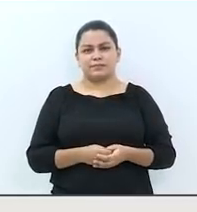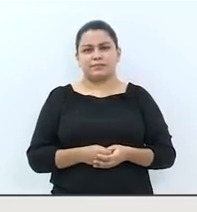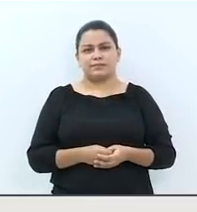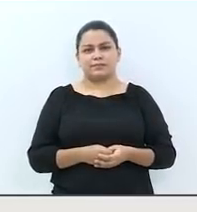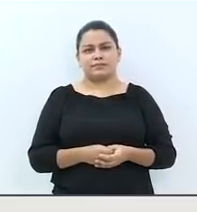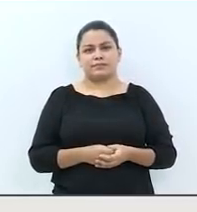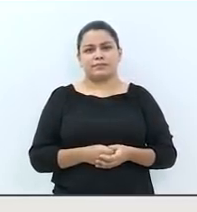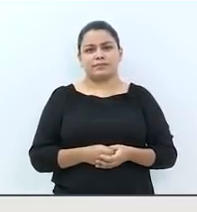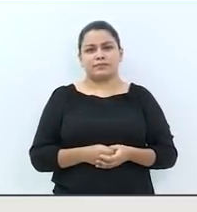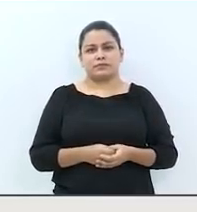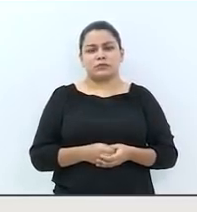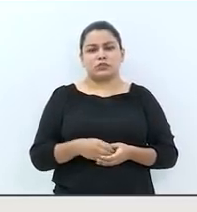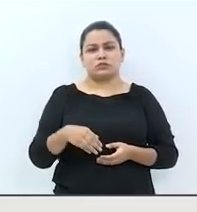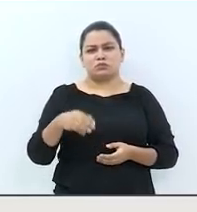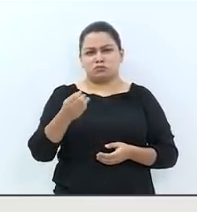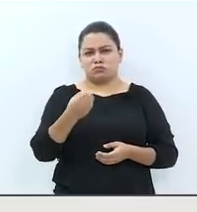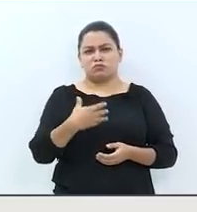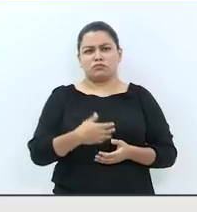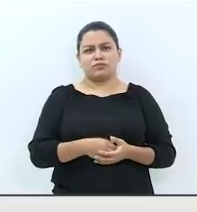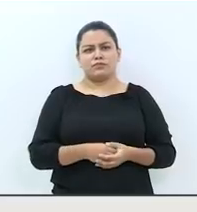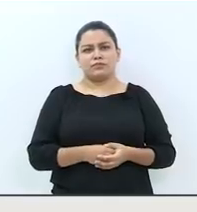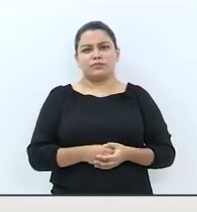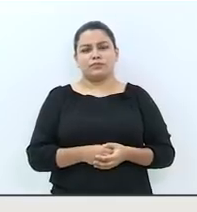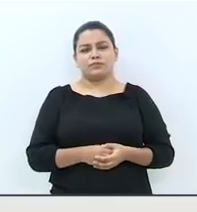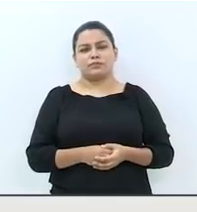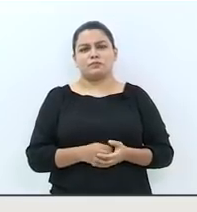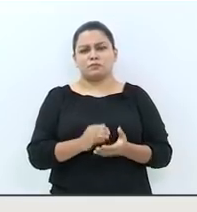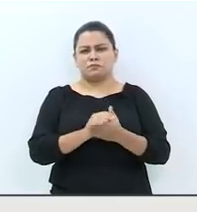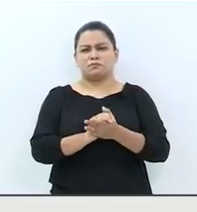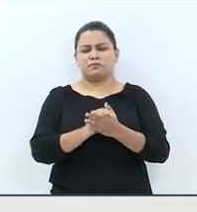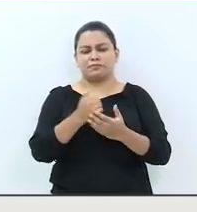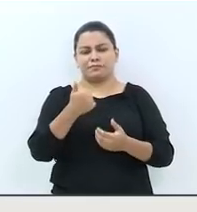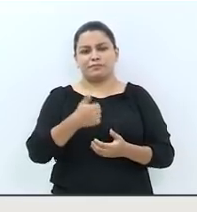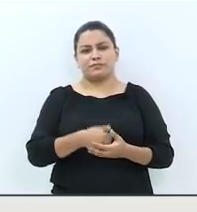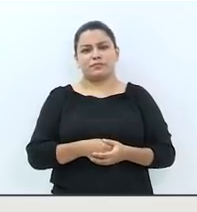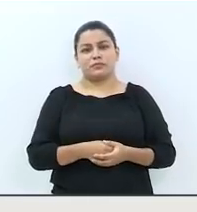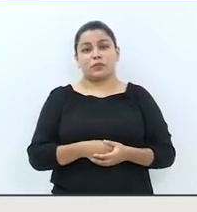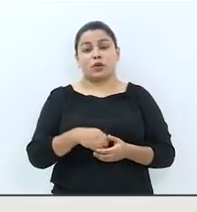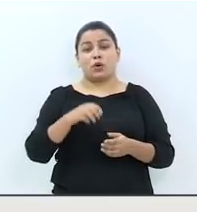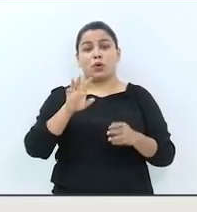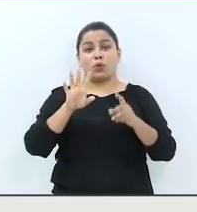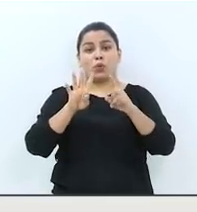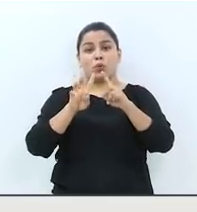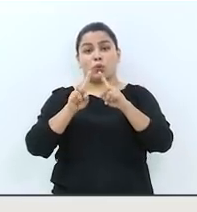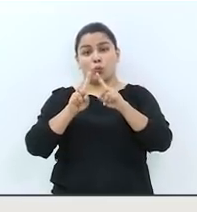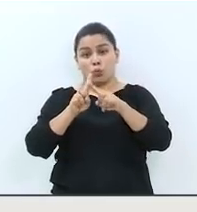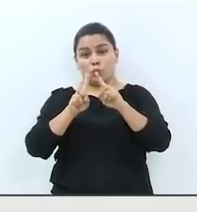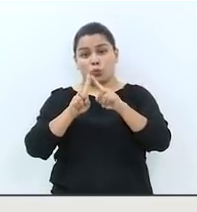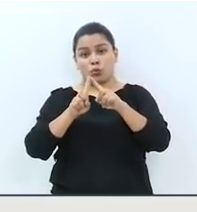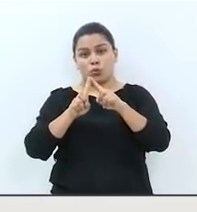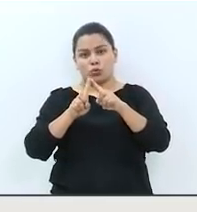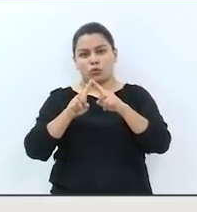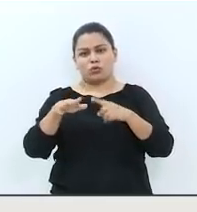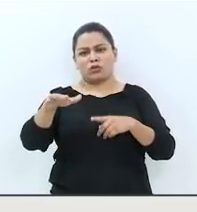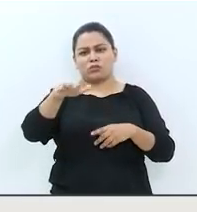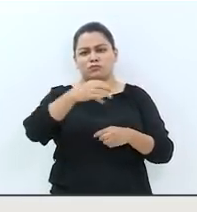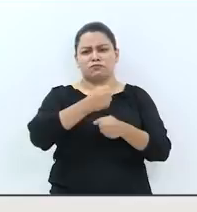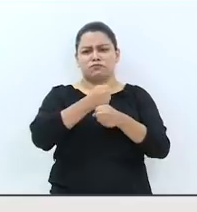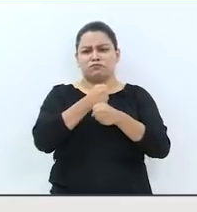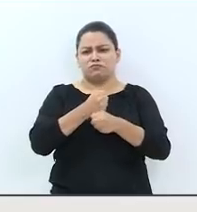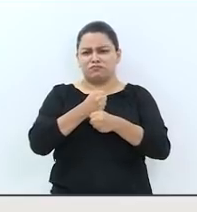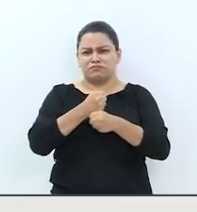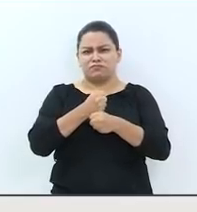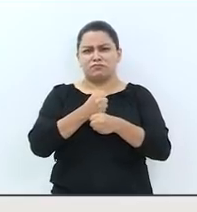ambientes? ¿Ambientes, Lorena? Ok, con mucho gusto. Bueno, la número uno nos dice generar ambientes seguros y